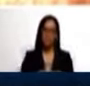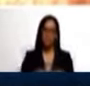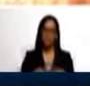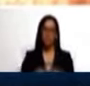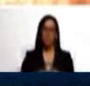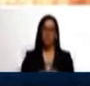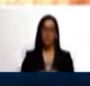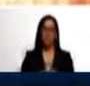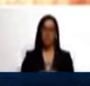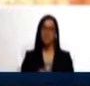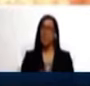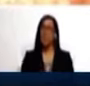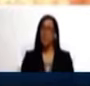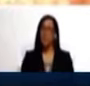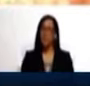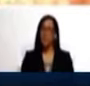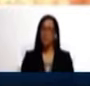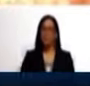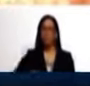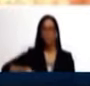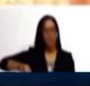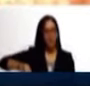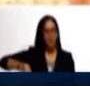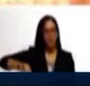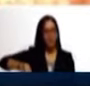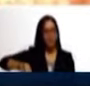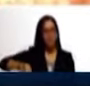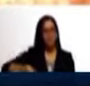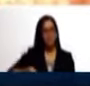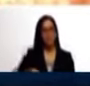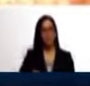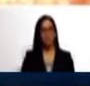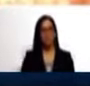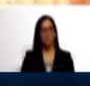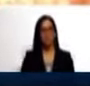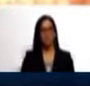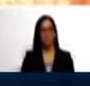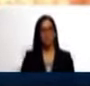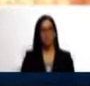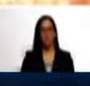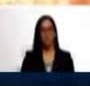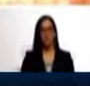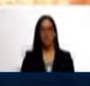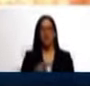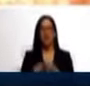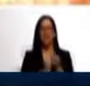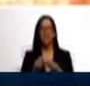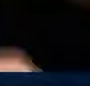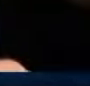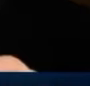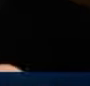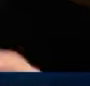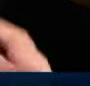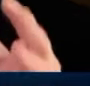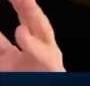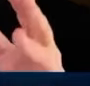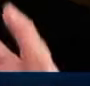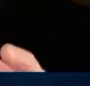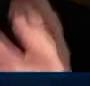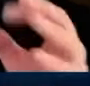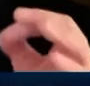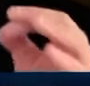habríamos eh habríamos conseguido bastante más y creo